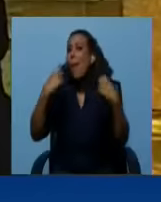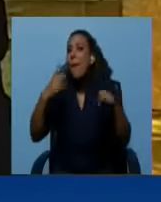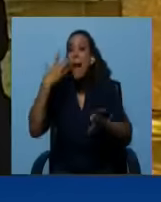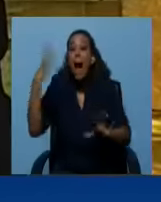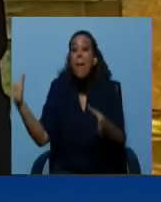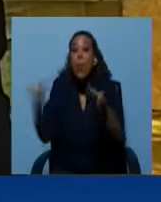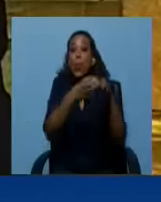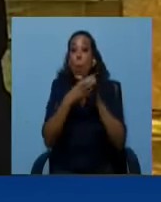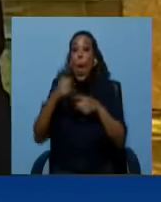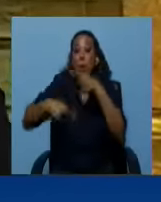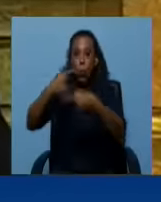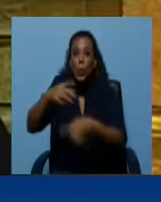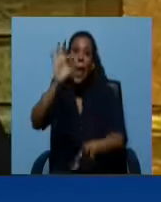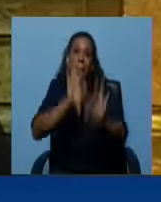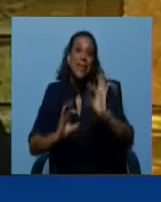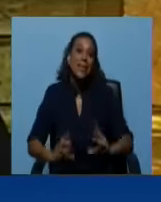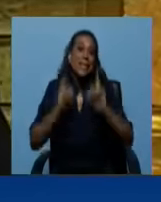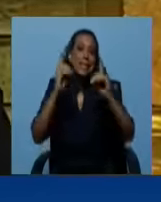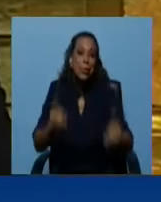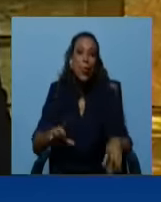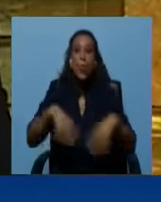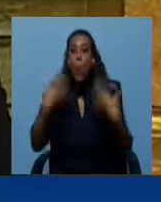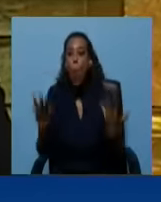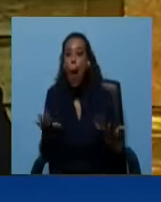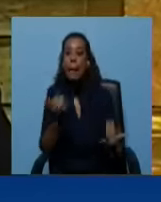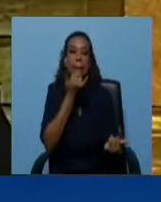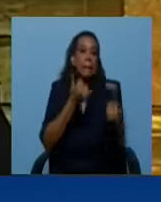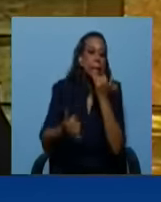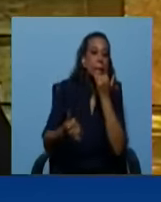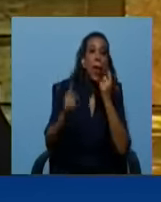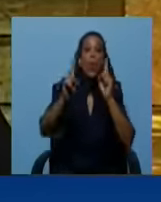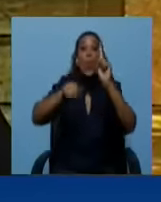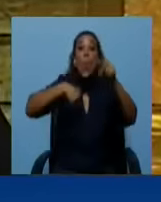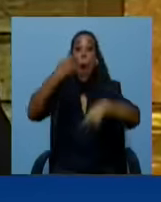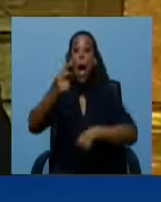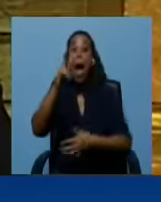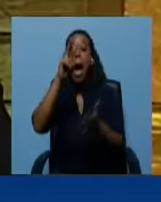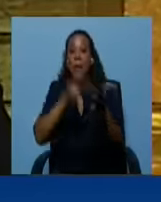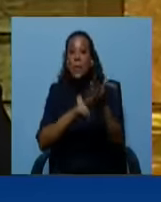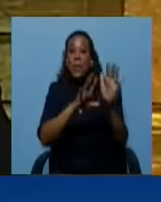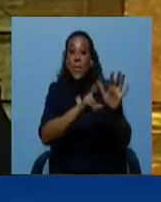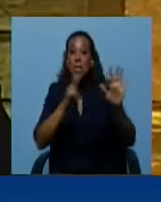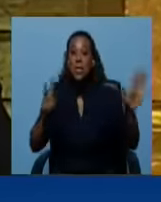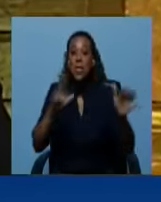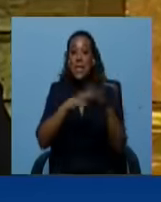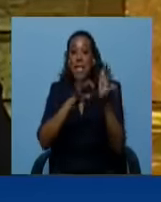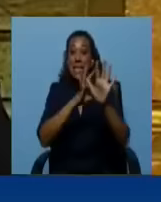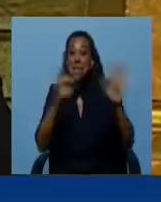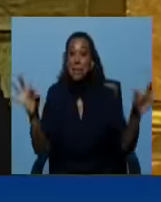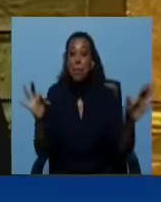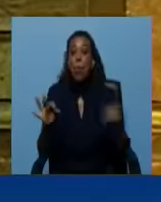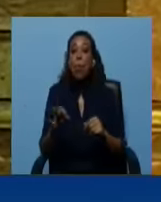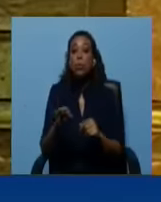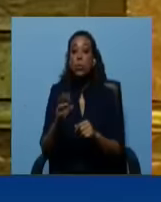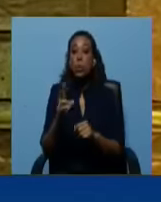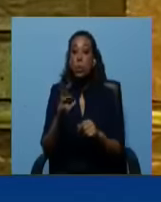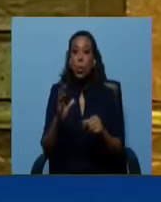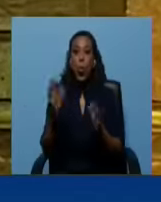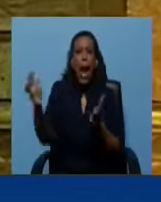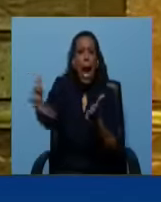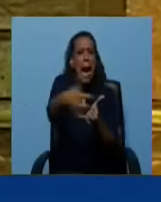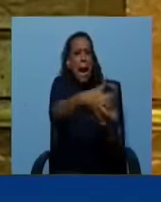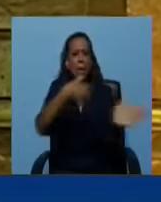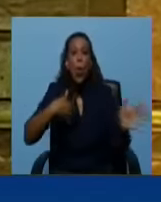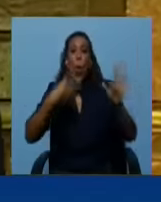conjunto de lecciones. Luego vinieron los años 17, 18, en donde se le quitó al país